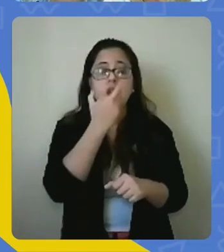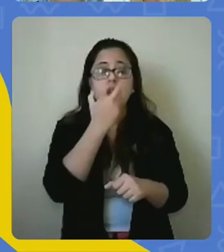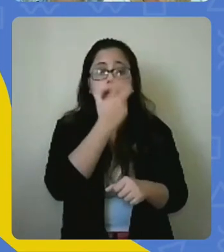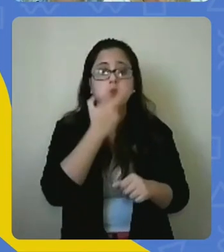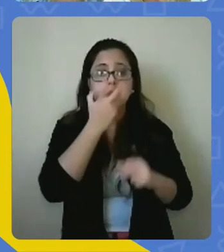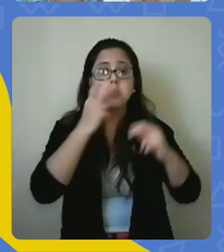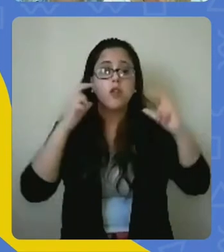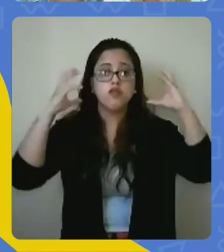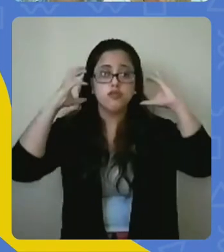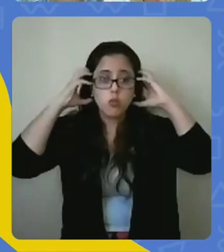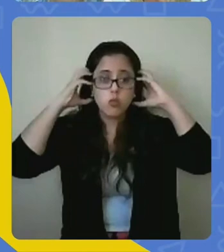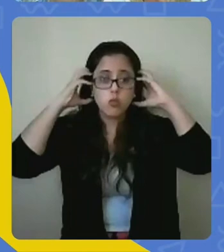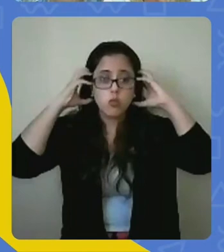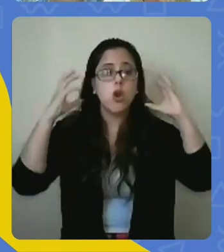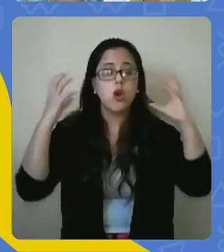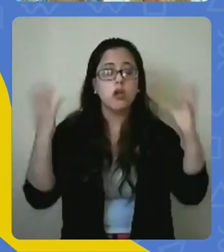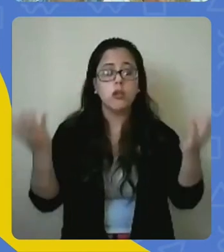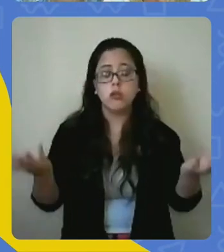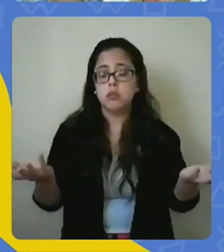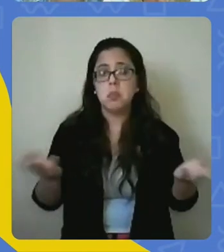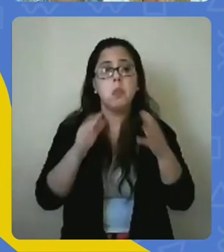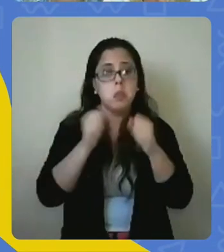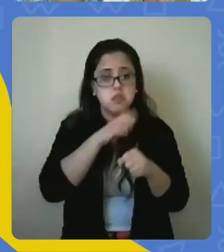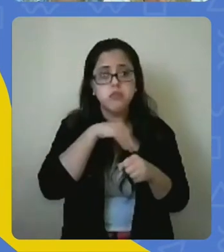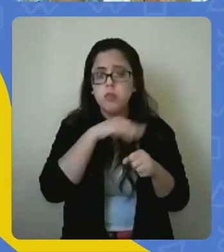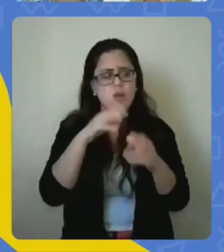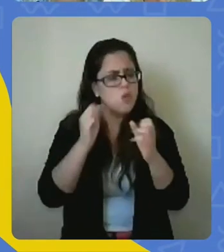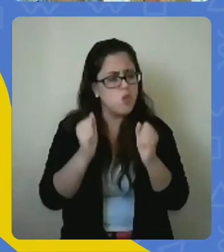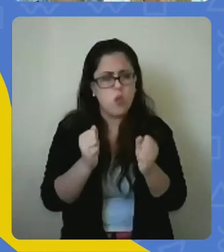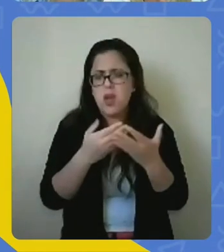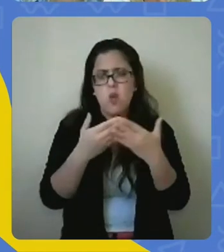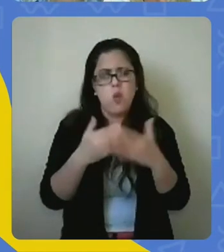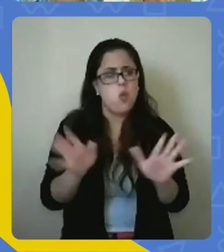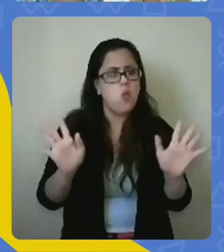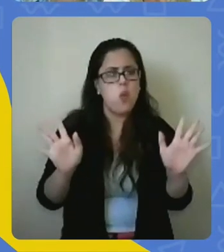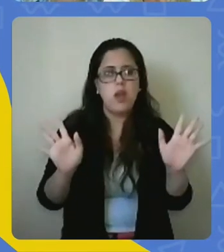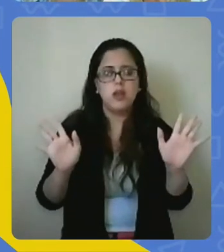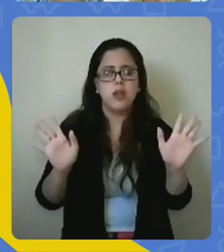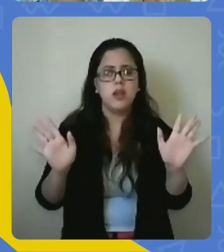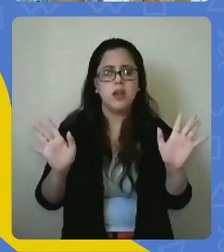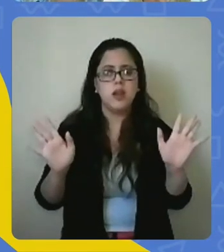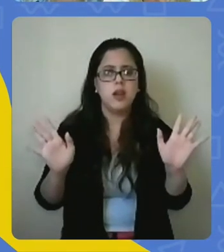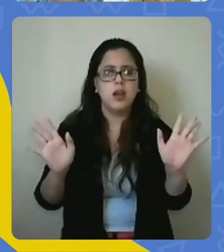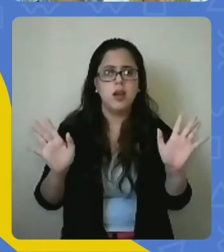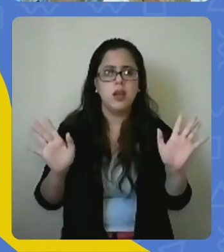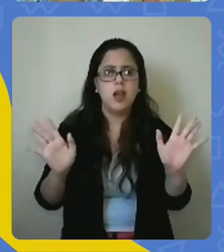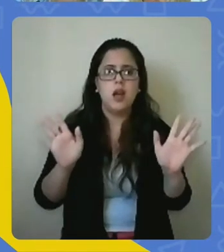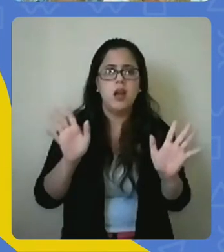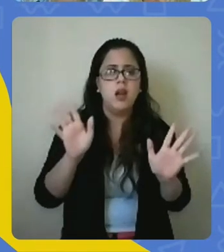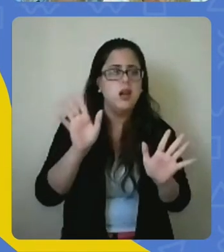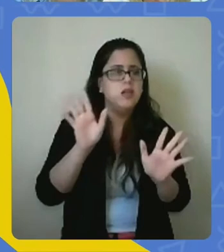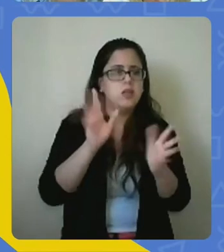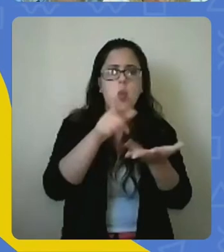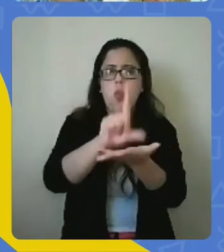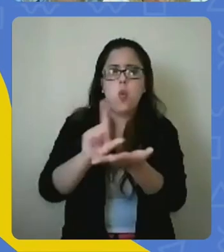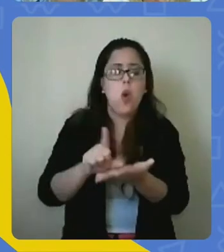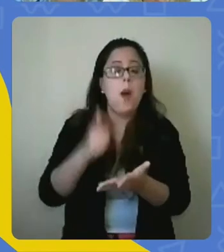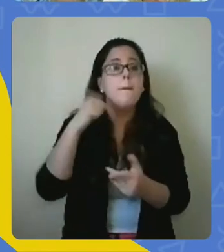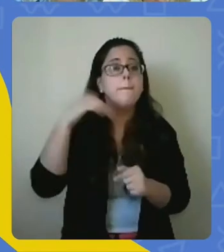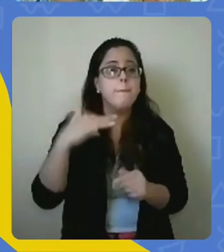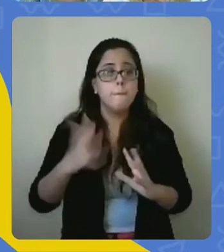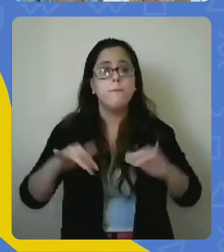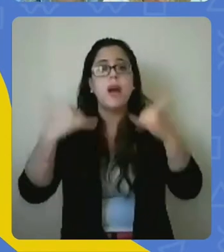también. Así que sí, se puede ocupar en cualquier tipo de espacio. Lo importante es que sea entretenido, que